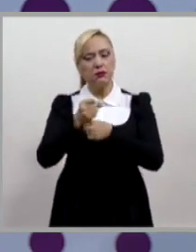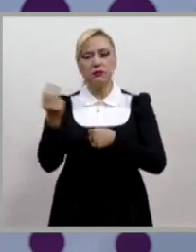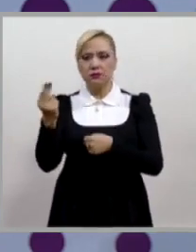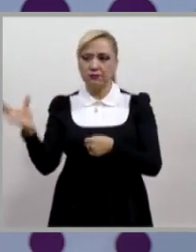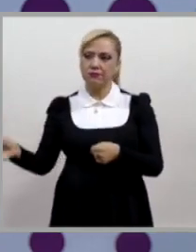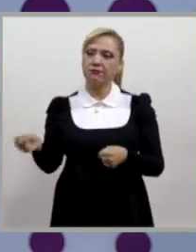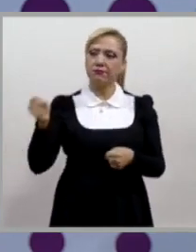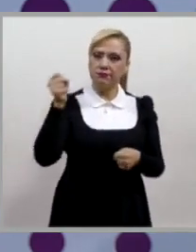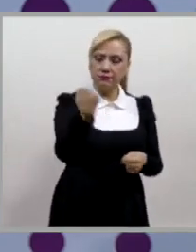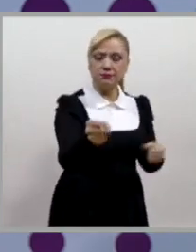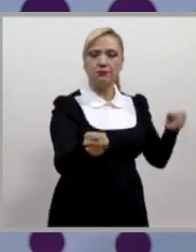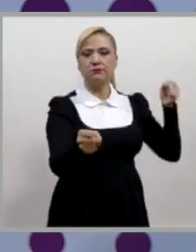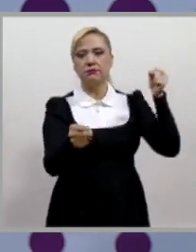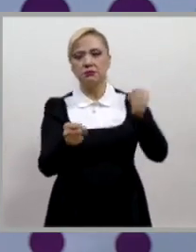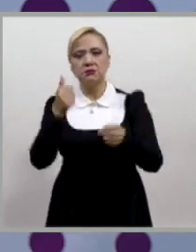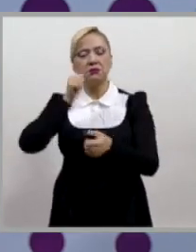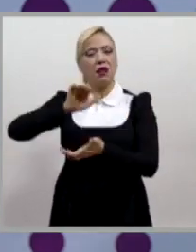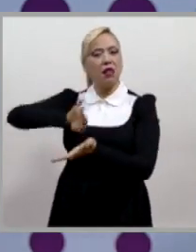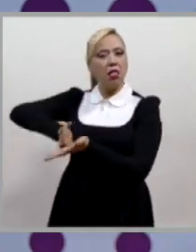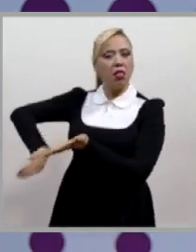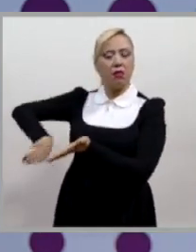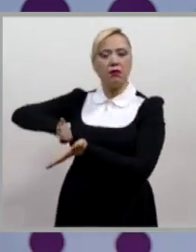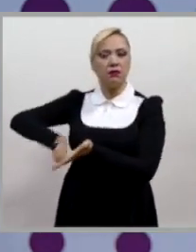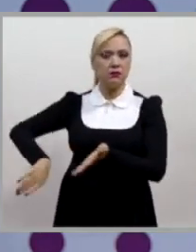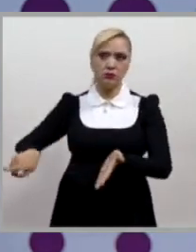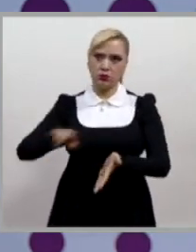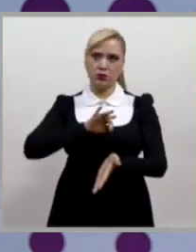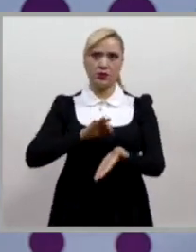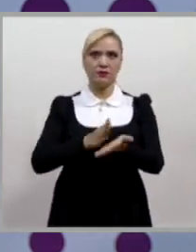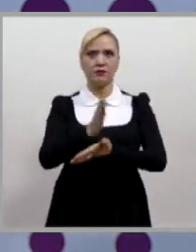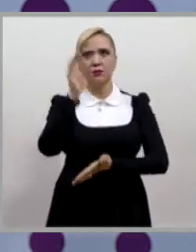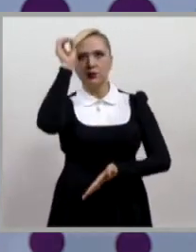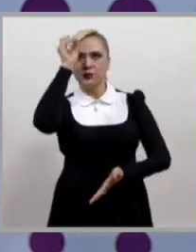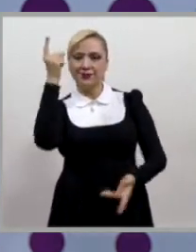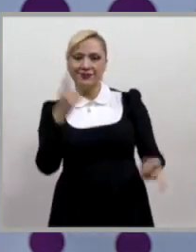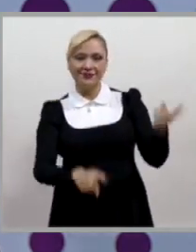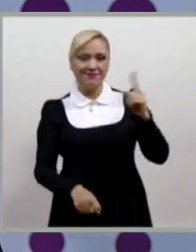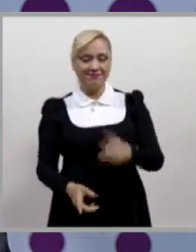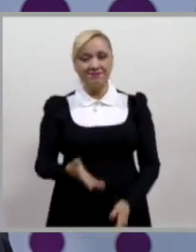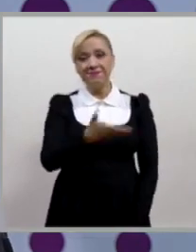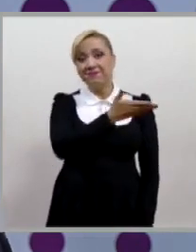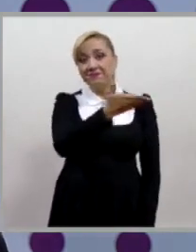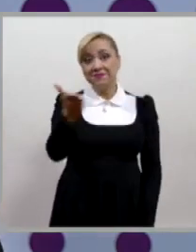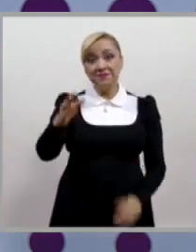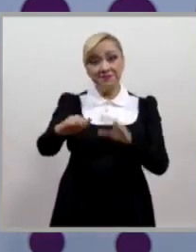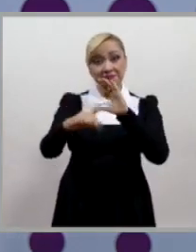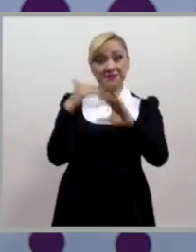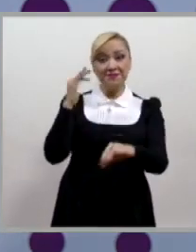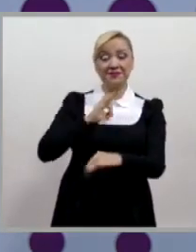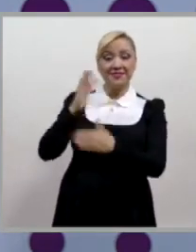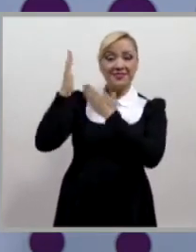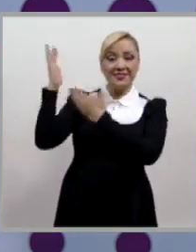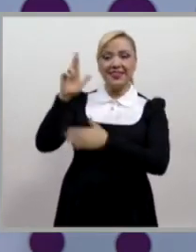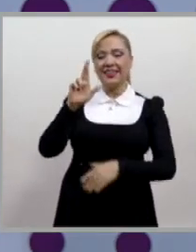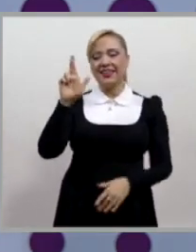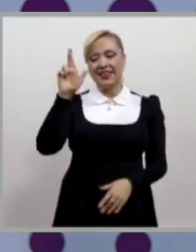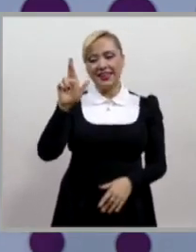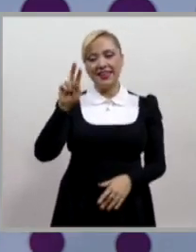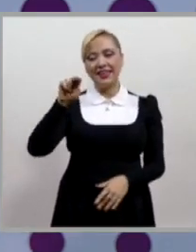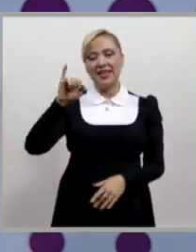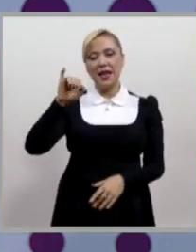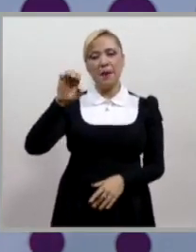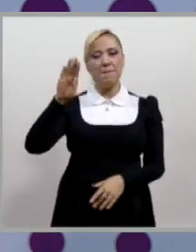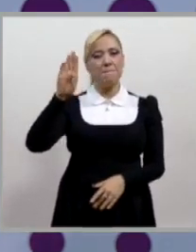los órganos que toman las decisiones. Bueno, seguiremos conversando sobre este tema. Les recuerdo a quienes nos escuchan que nos pueden mandar sus comentarios a mi cuenta de